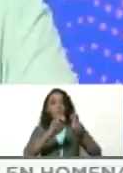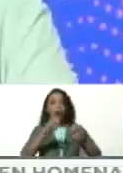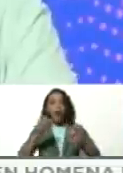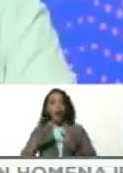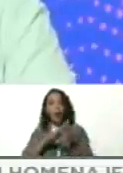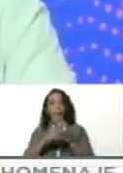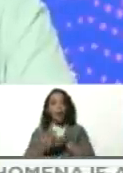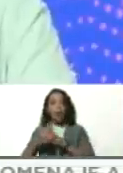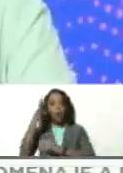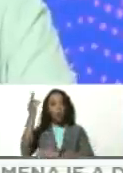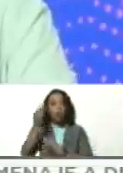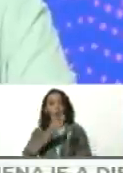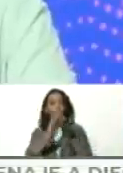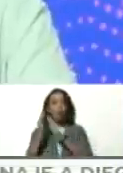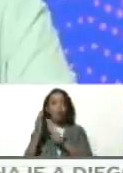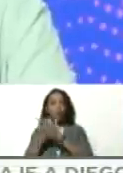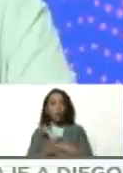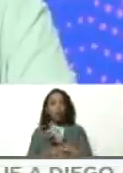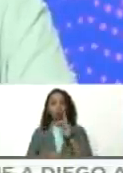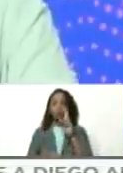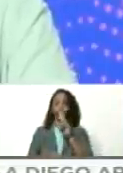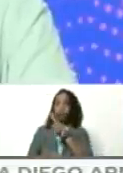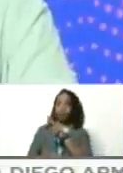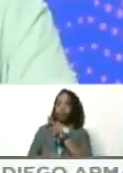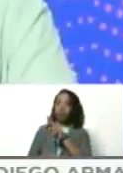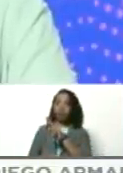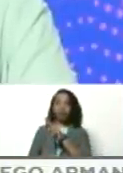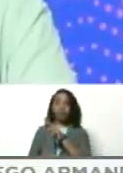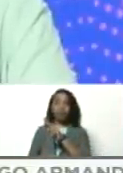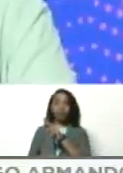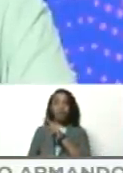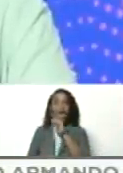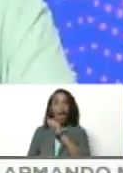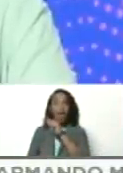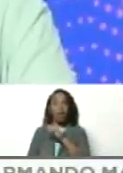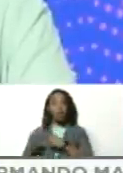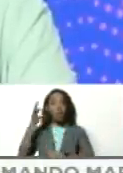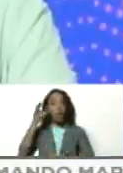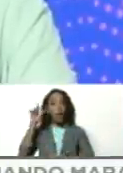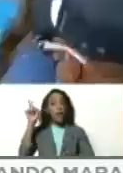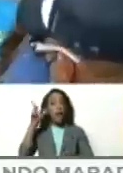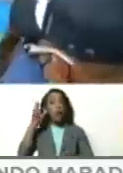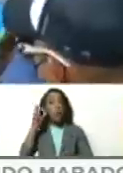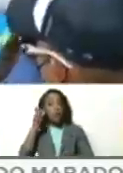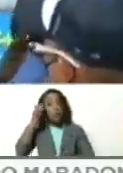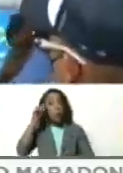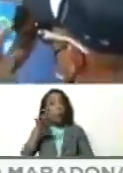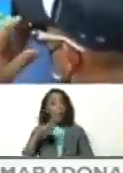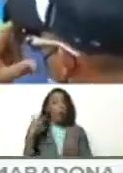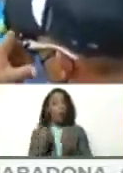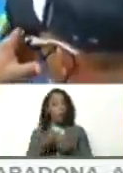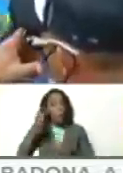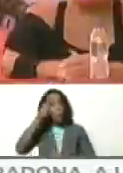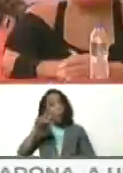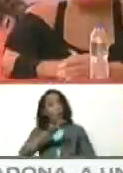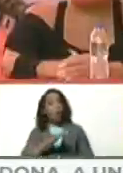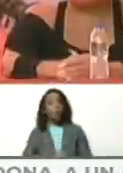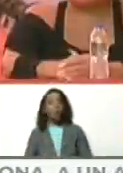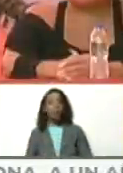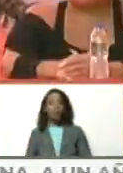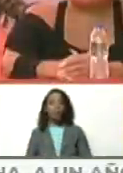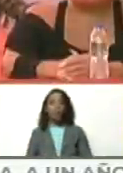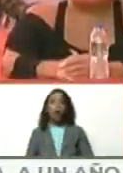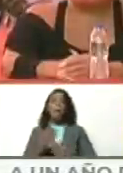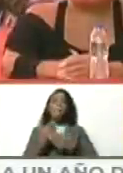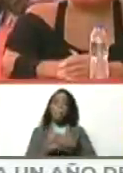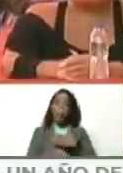Consejo Comunal. Oye, vale, esta almirante escucha al pueblo, actúa con el pueblo. Vamos